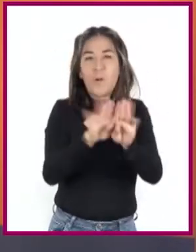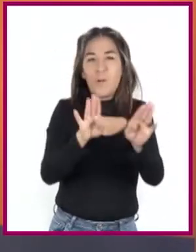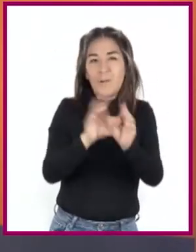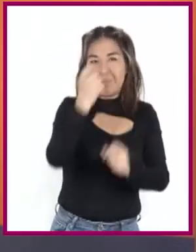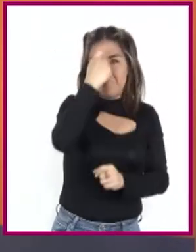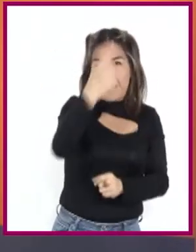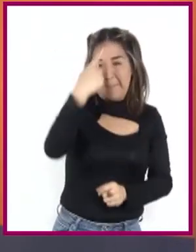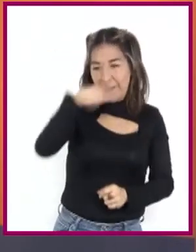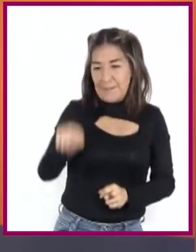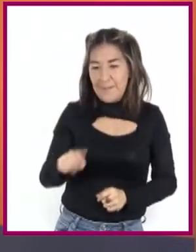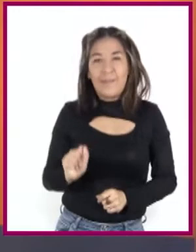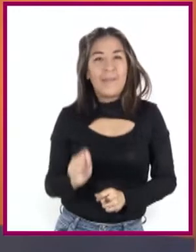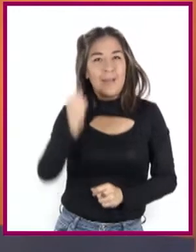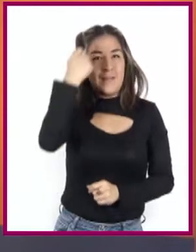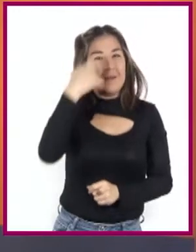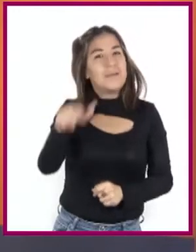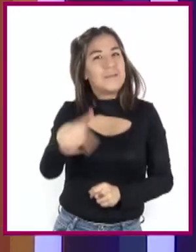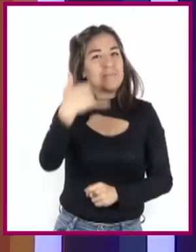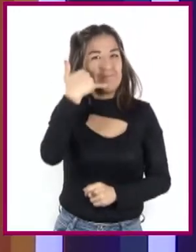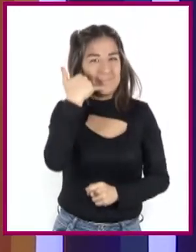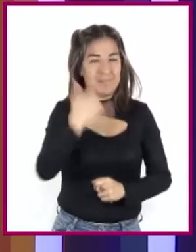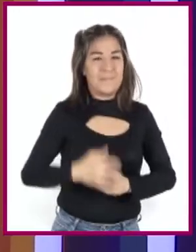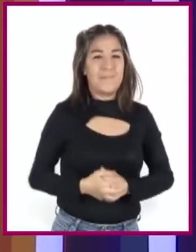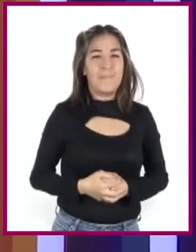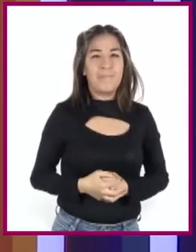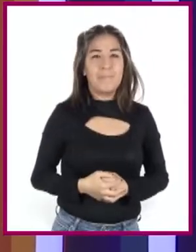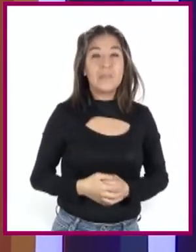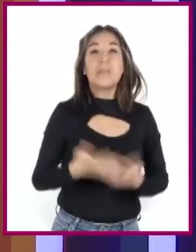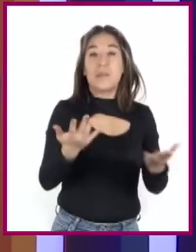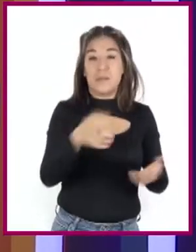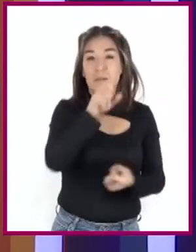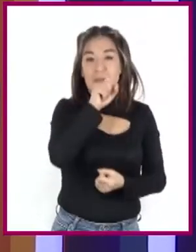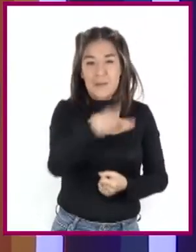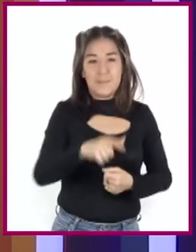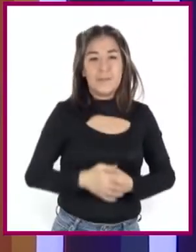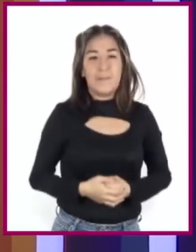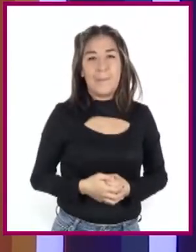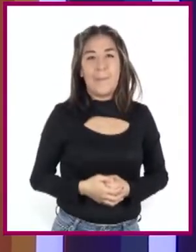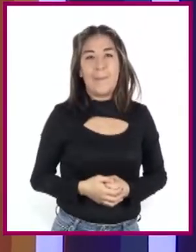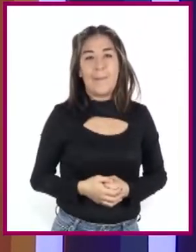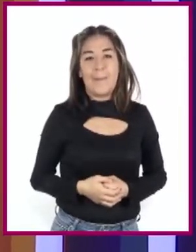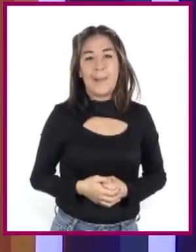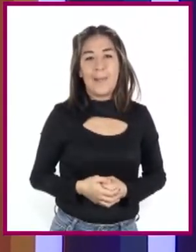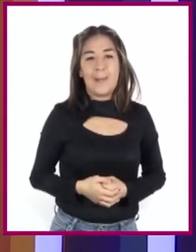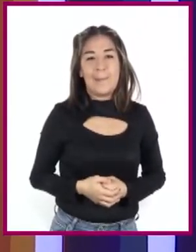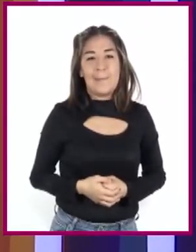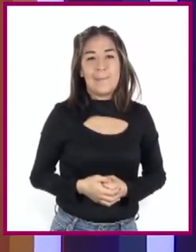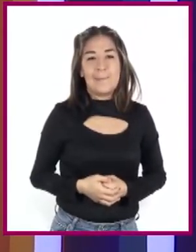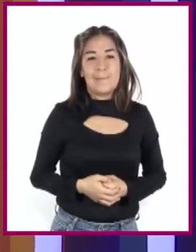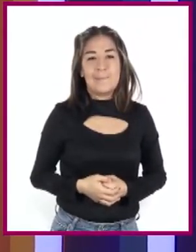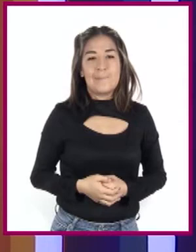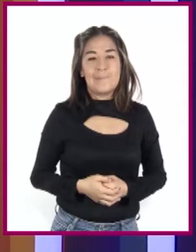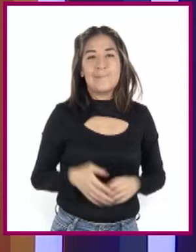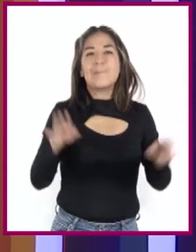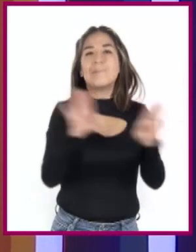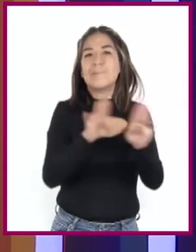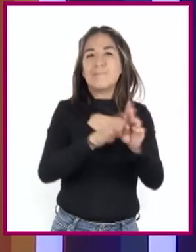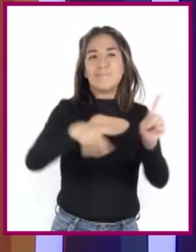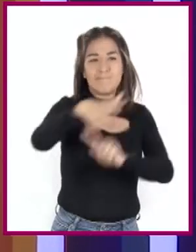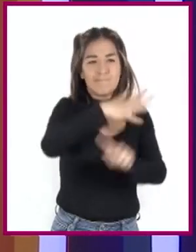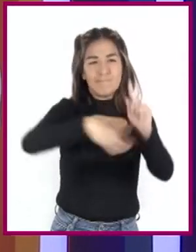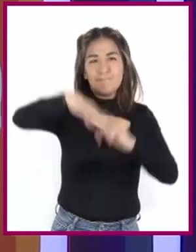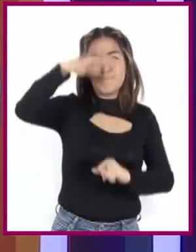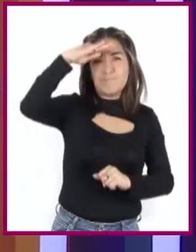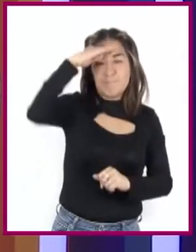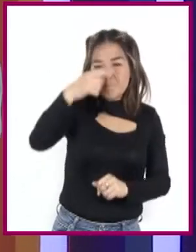tecnologías relacionadas con la telefonía. De hecho, las primeras especulaciones sobre la posibilidad de transmitir la